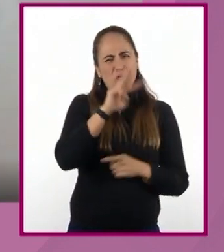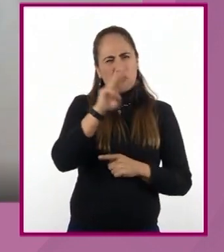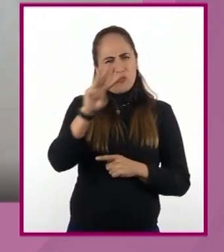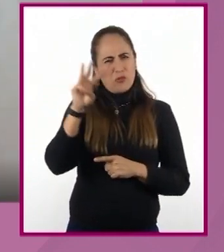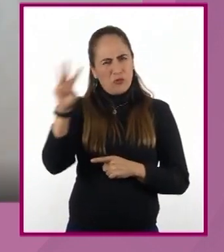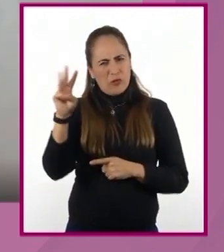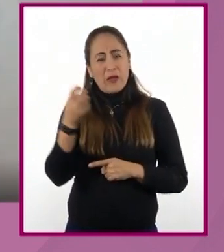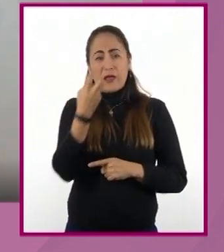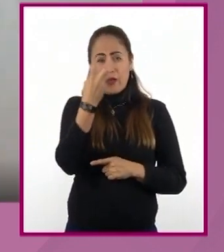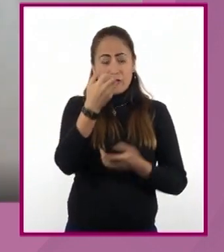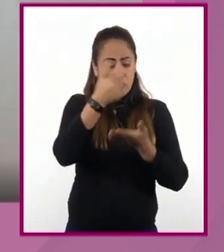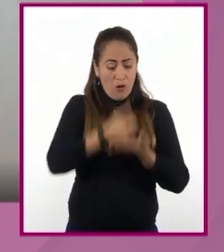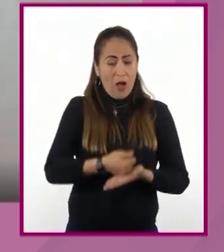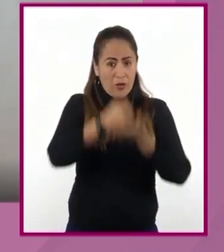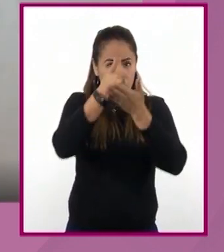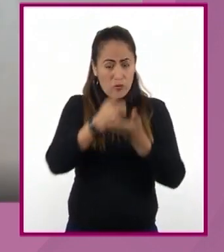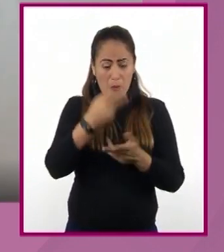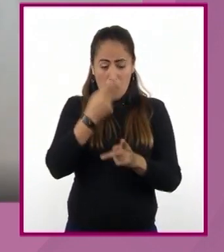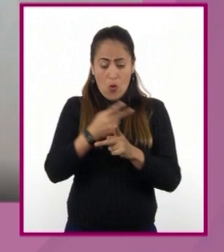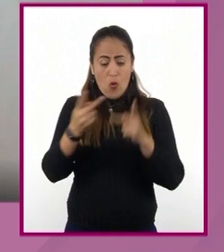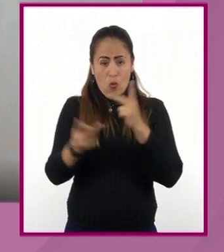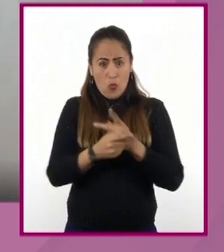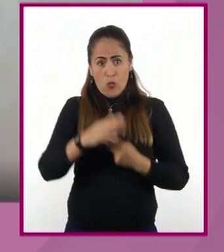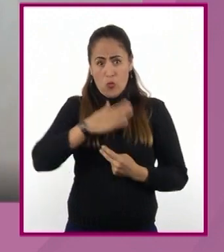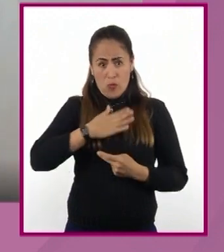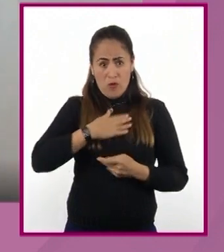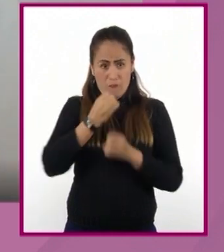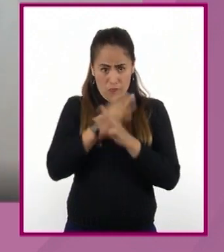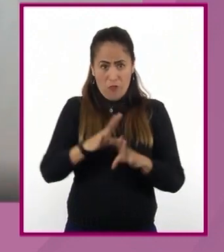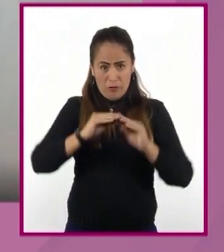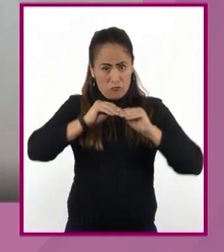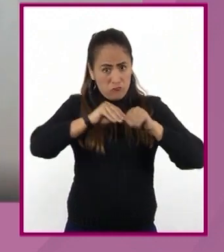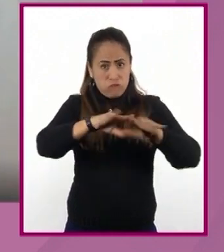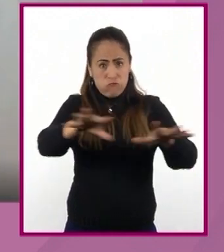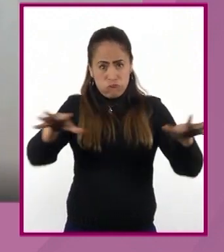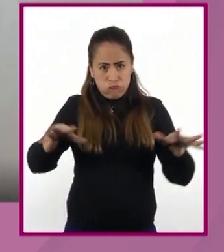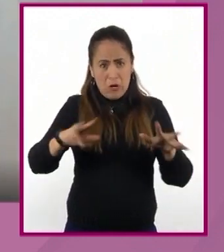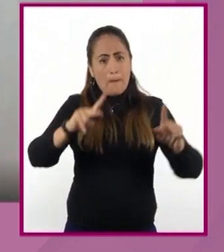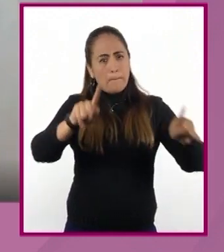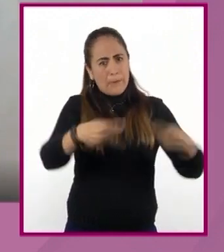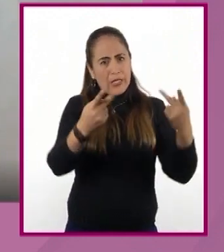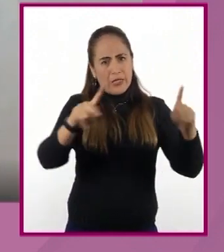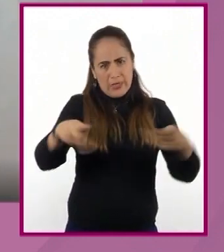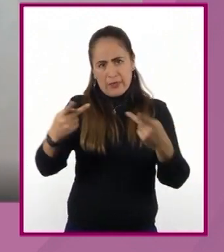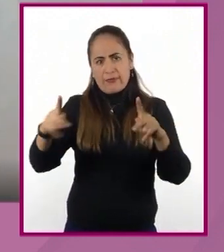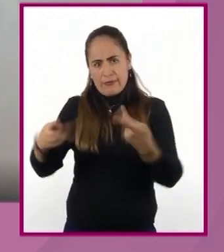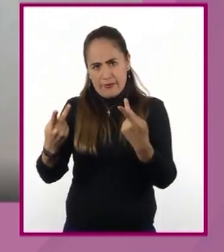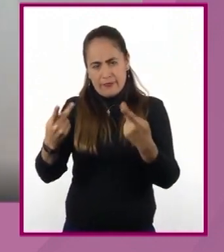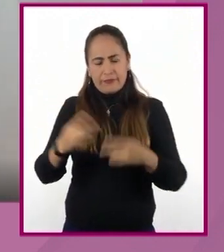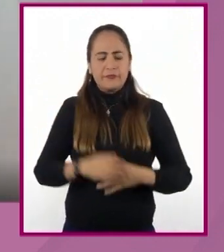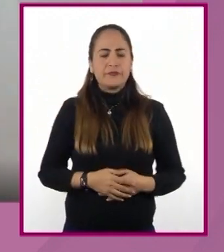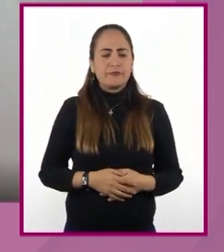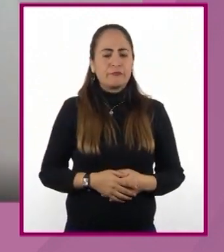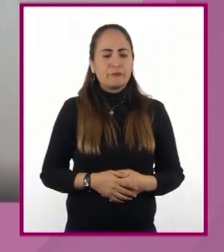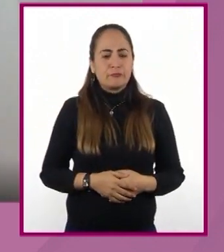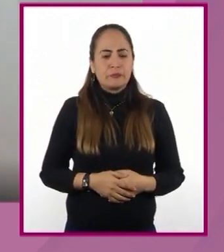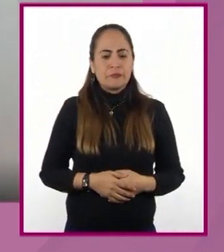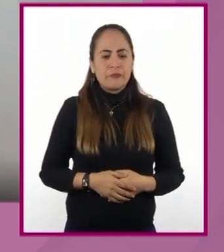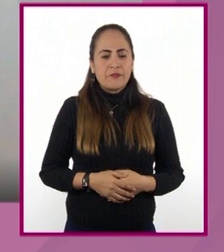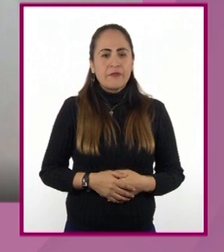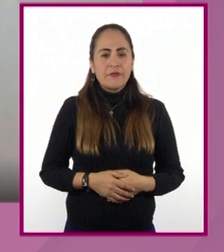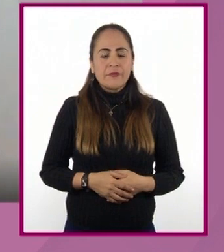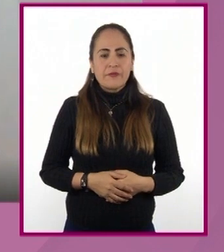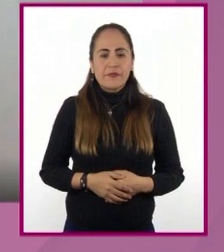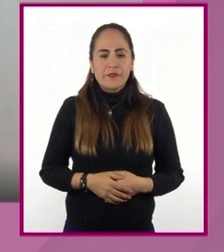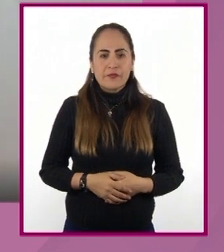lo que nos ayude a difundir nuestra información para poder vender los productos. Propiamente